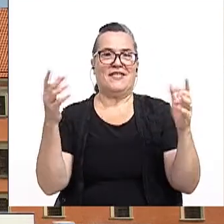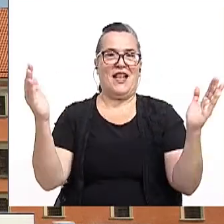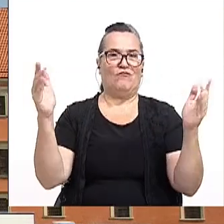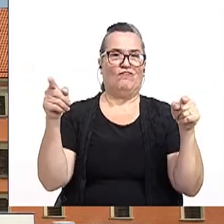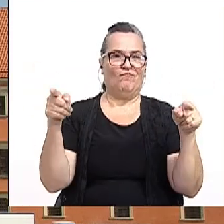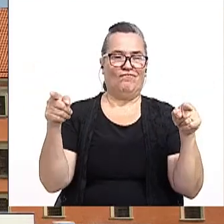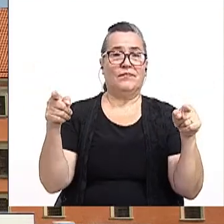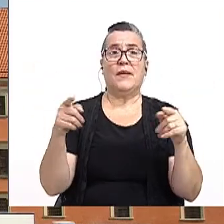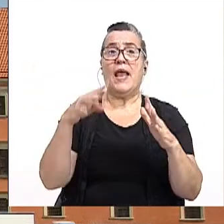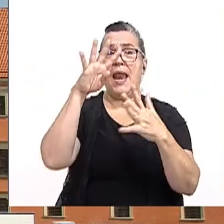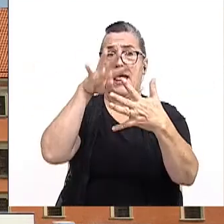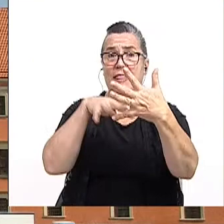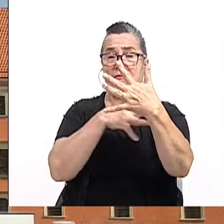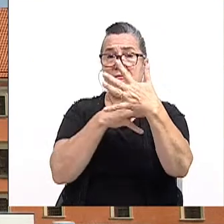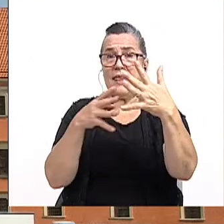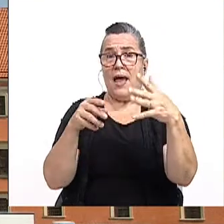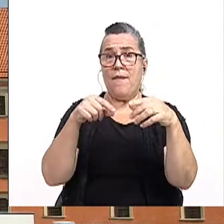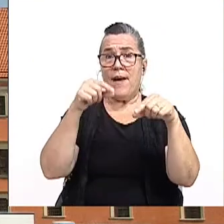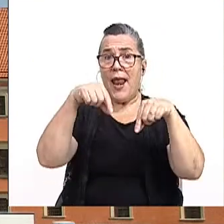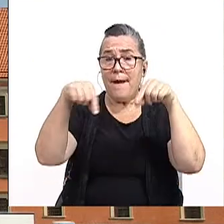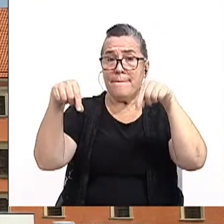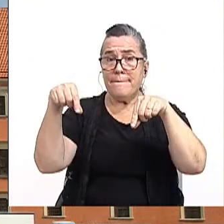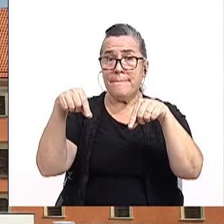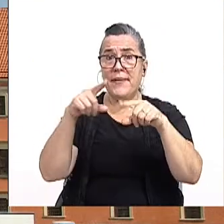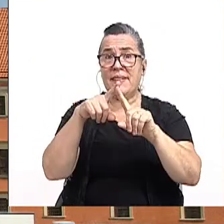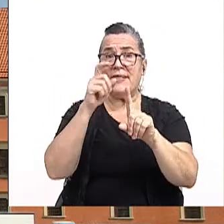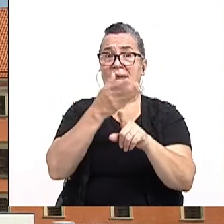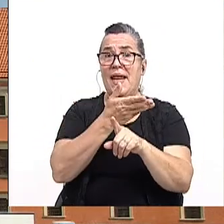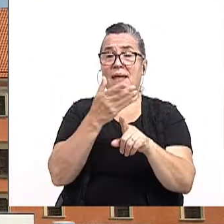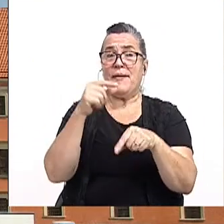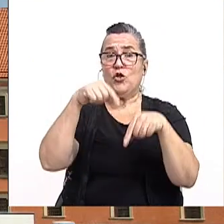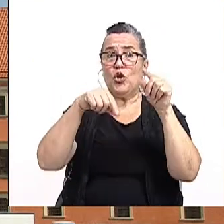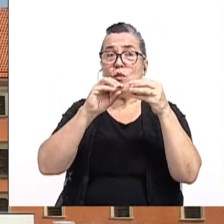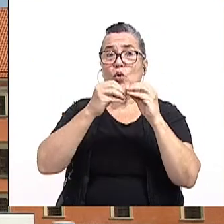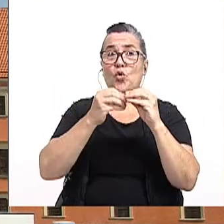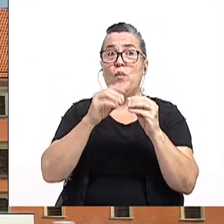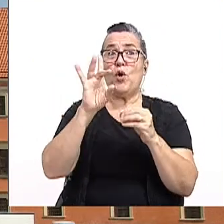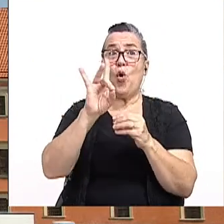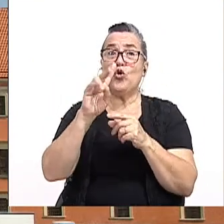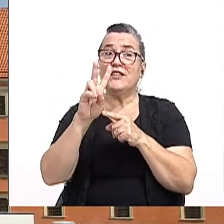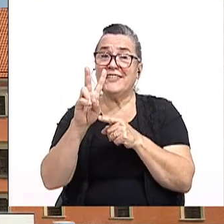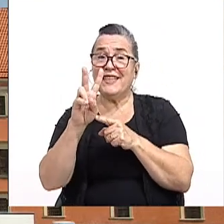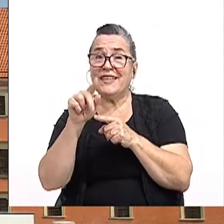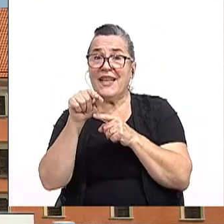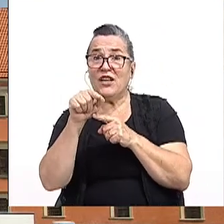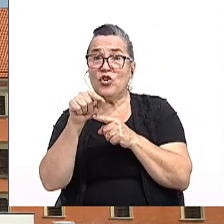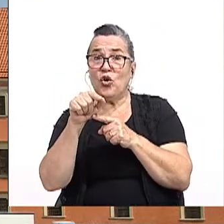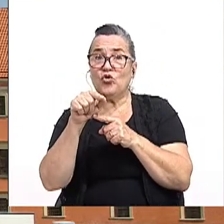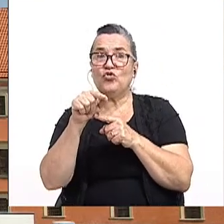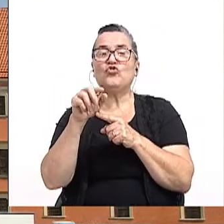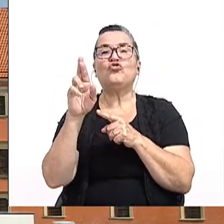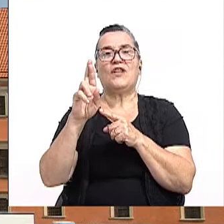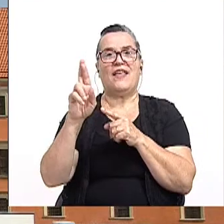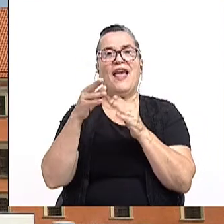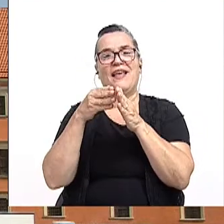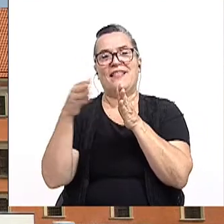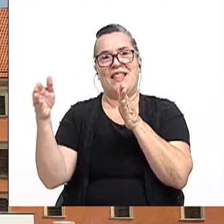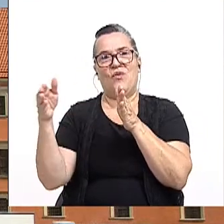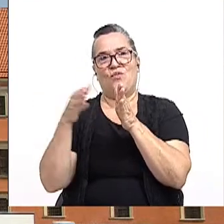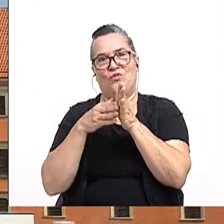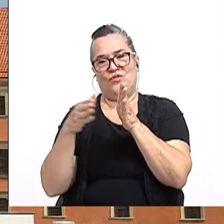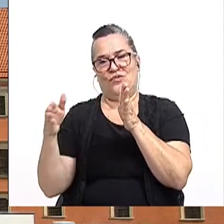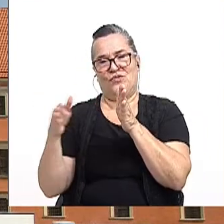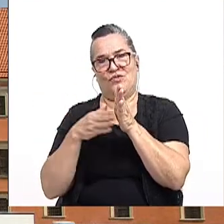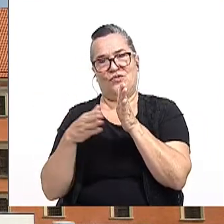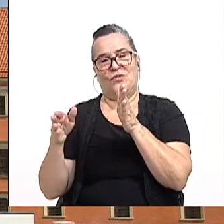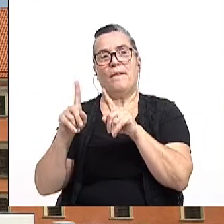En la tabla periódica, a partir del elemento químico con número atómico 82, son radiactivos, pero esos